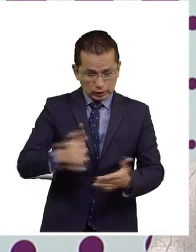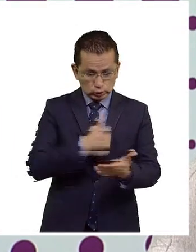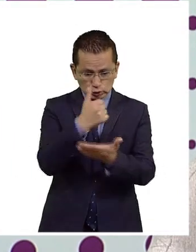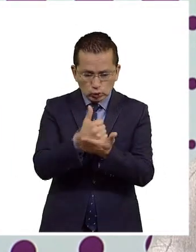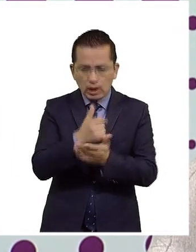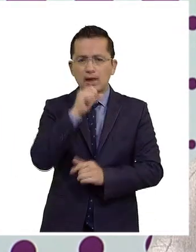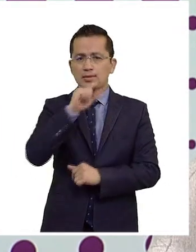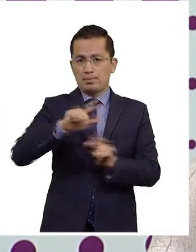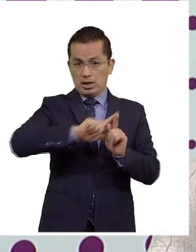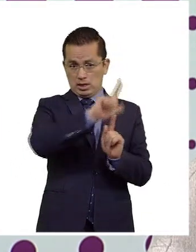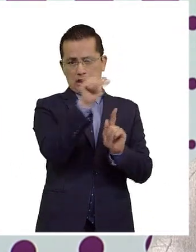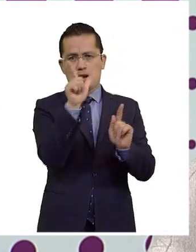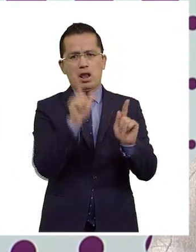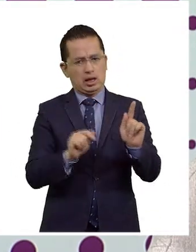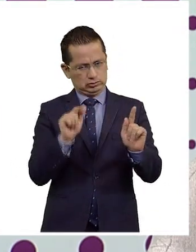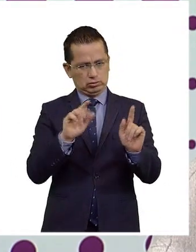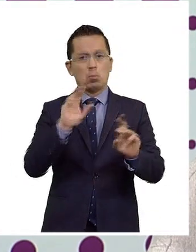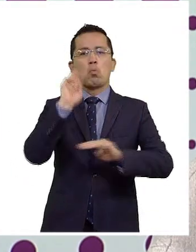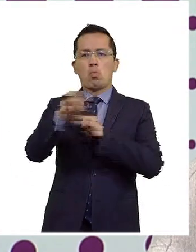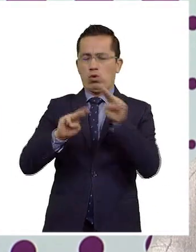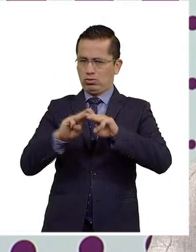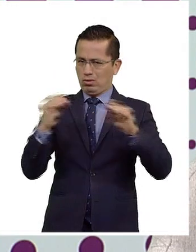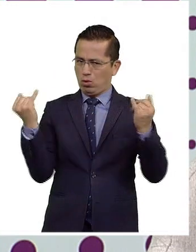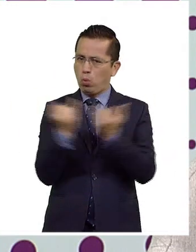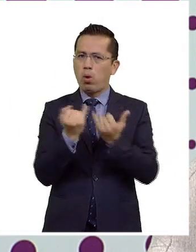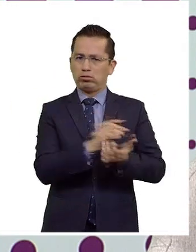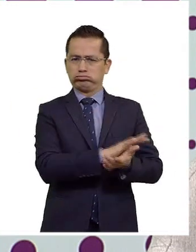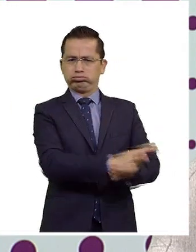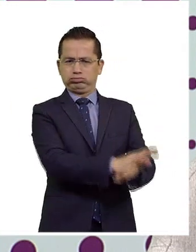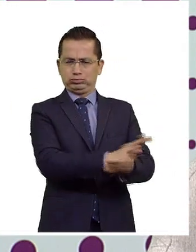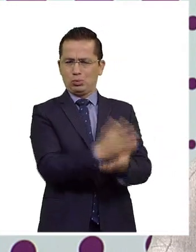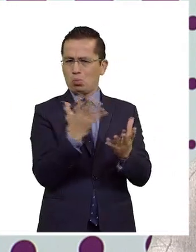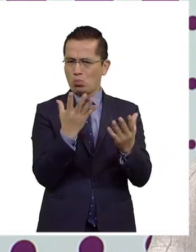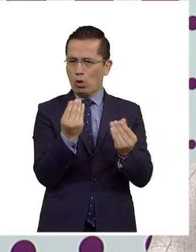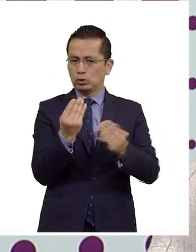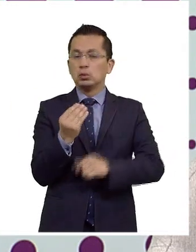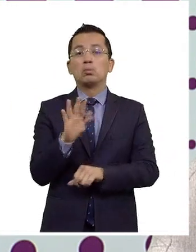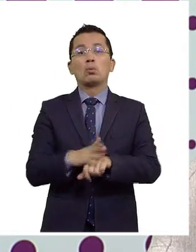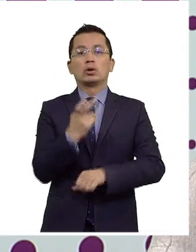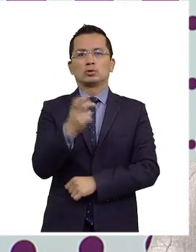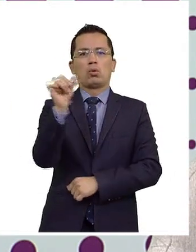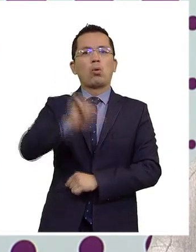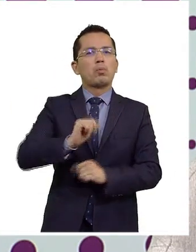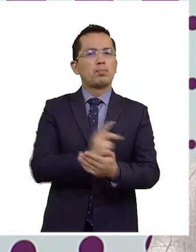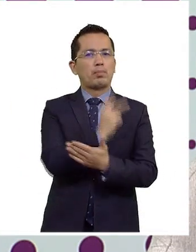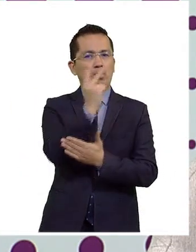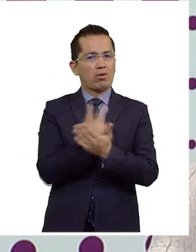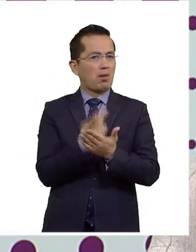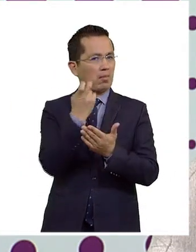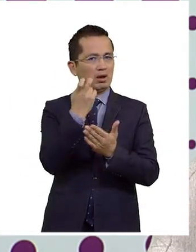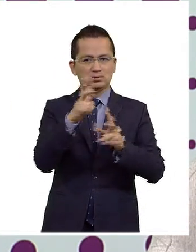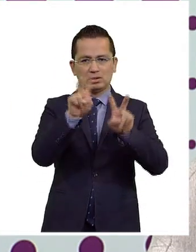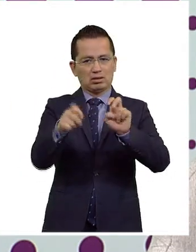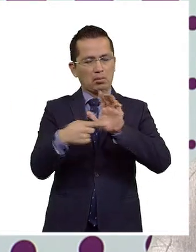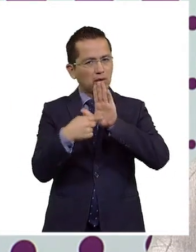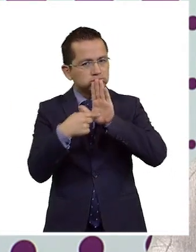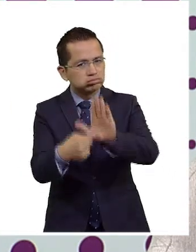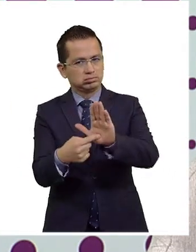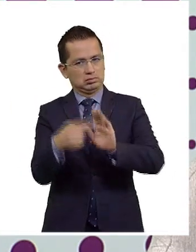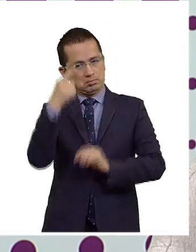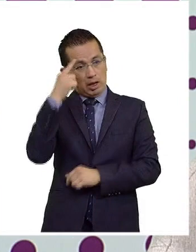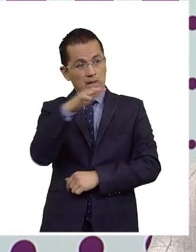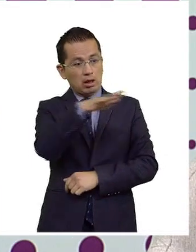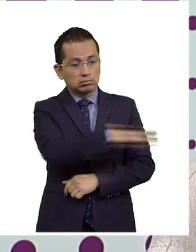decidimos hacer este programa para visibilizar la enorme violencia, las violencias y la discriminación que niños,